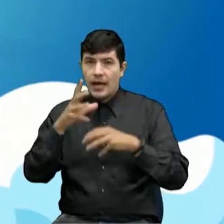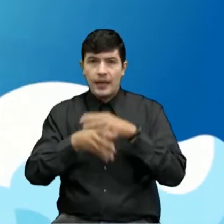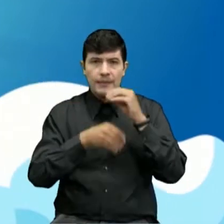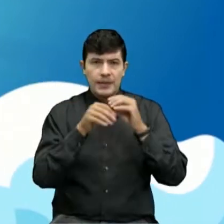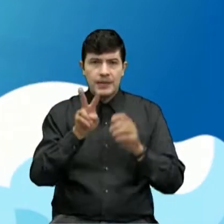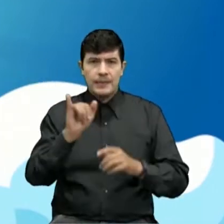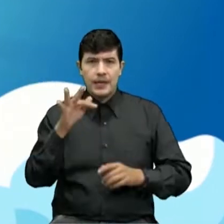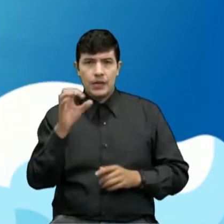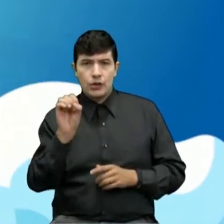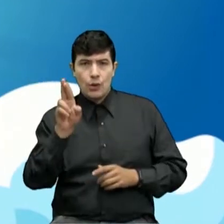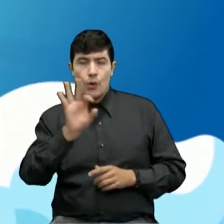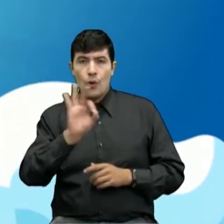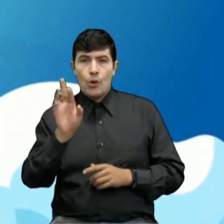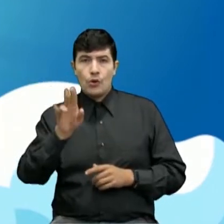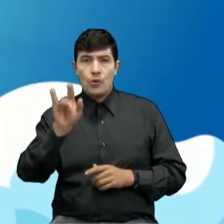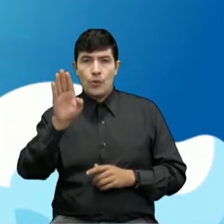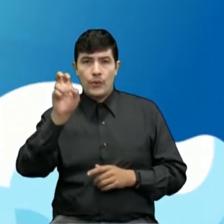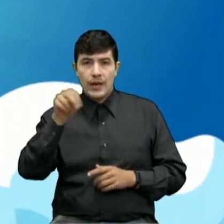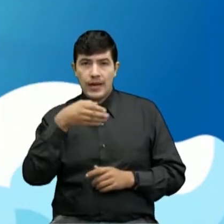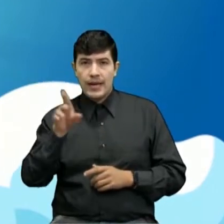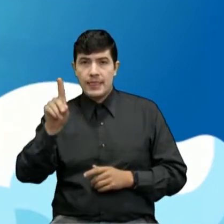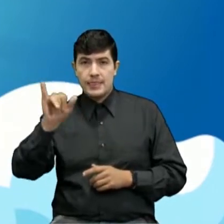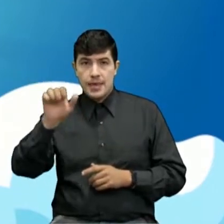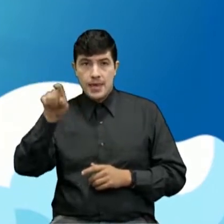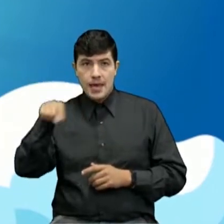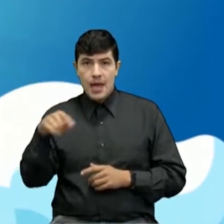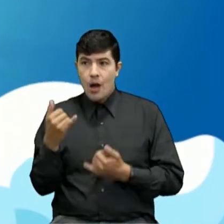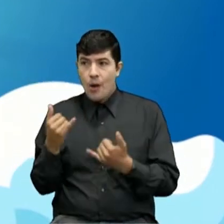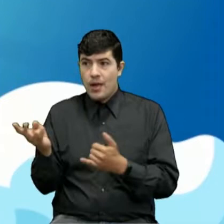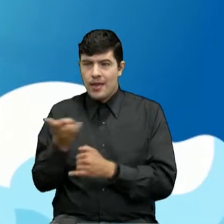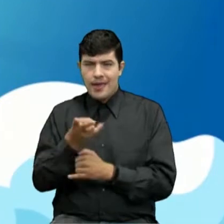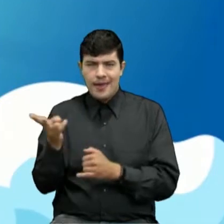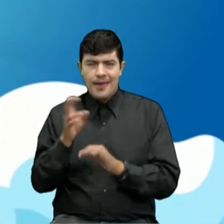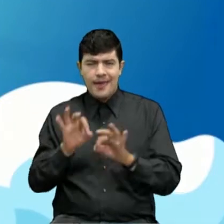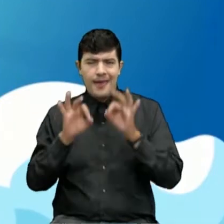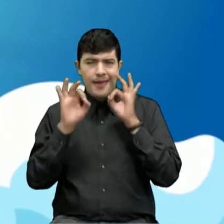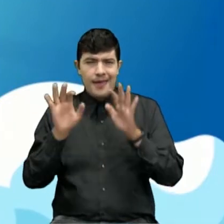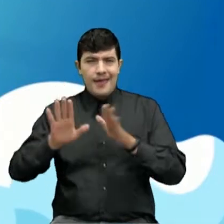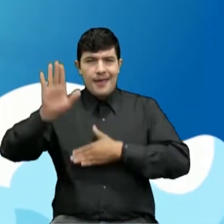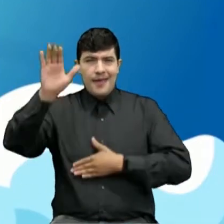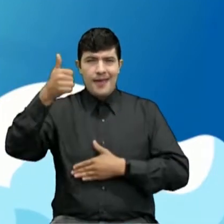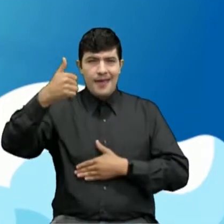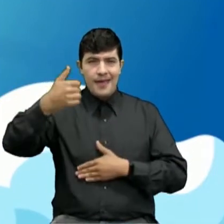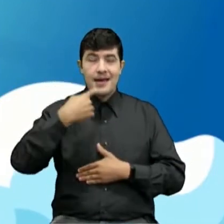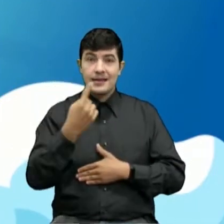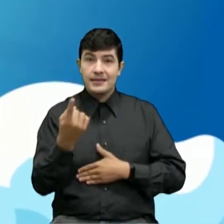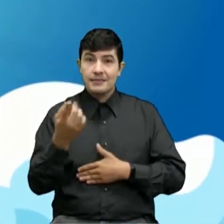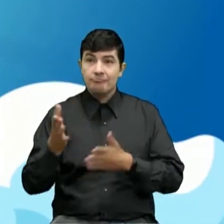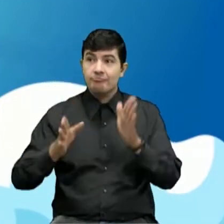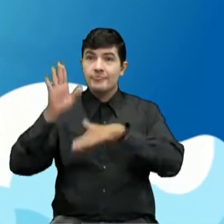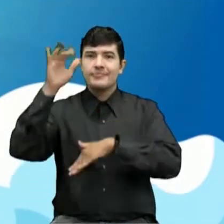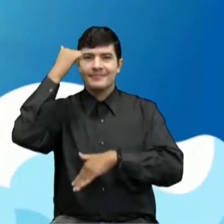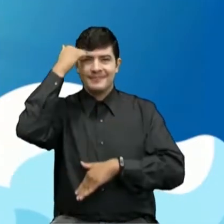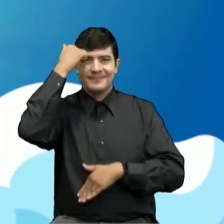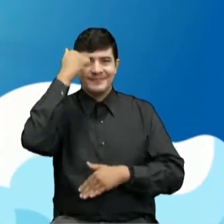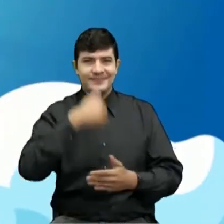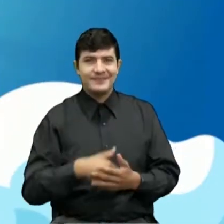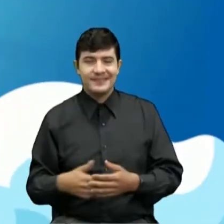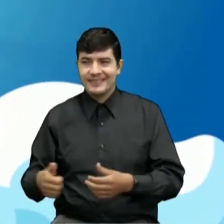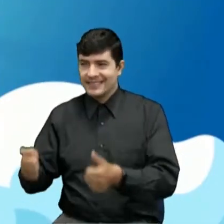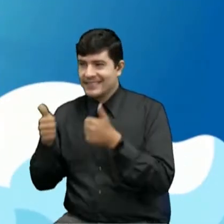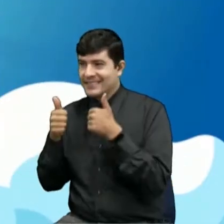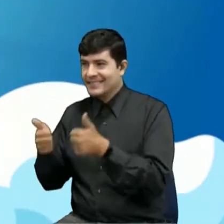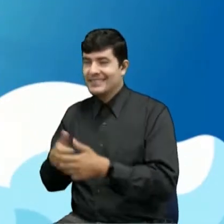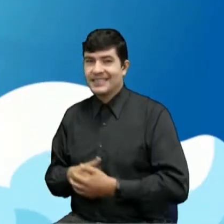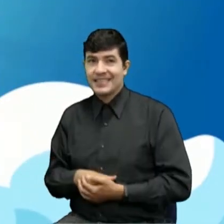Víctor y a Rubén Díaz, que hoy nos saludan, mire, levantando su manito diciendo... ¡Presente, profe! Muy bien, con